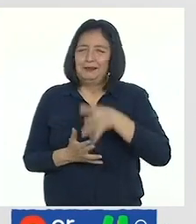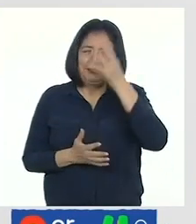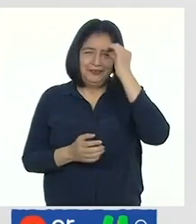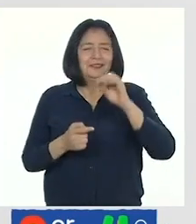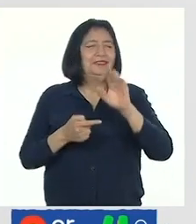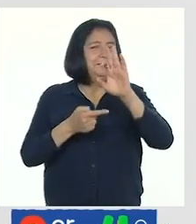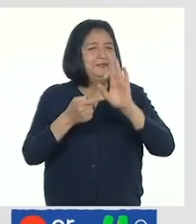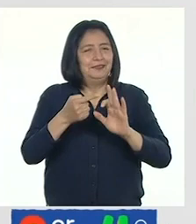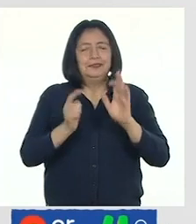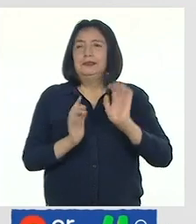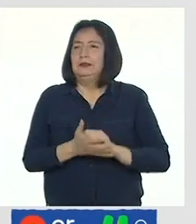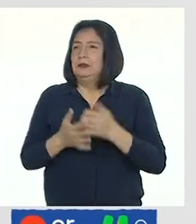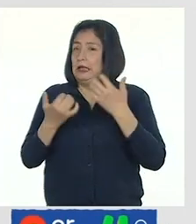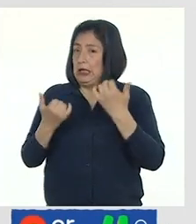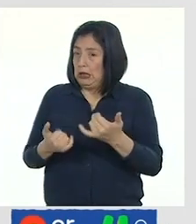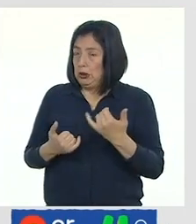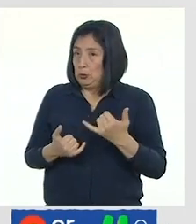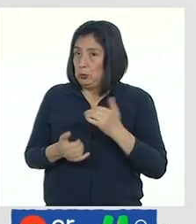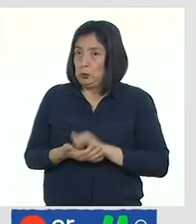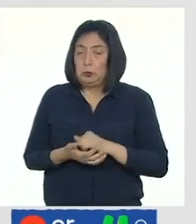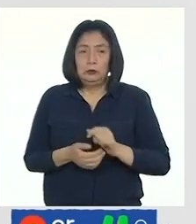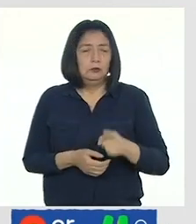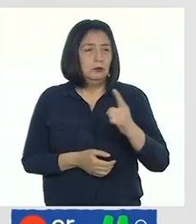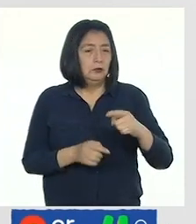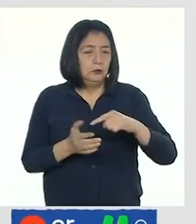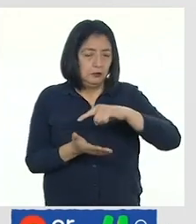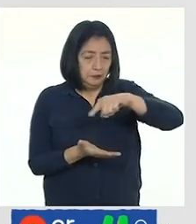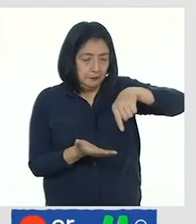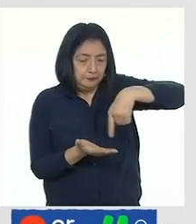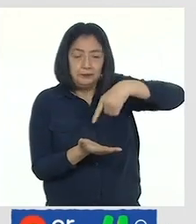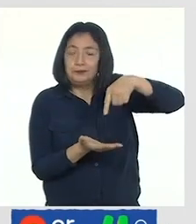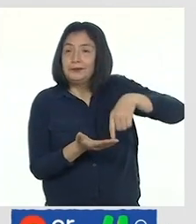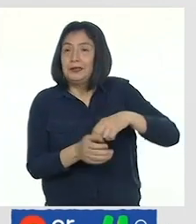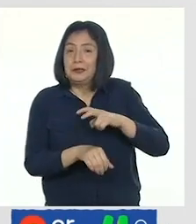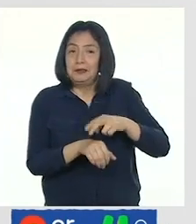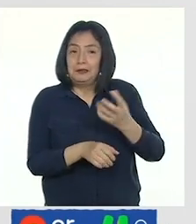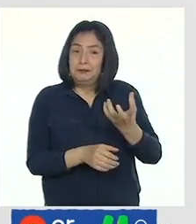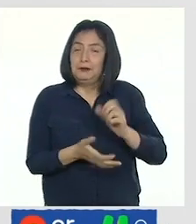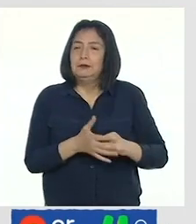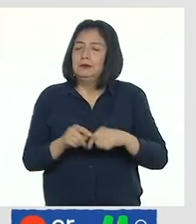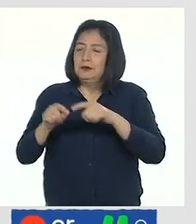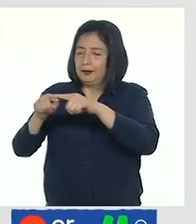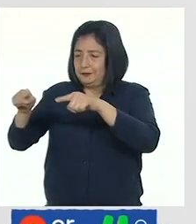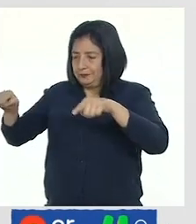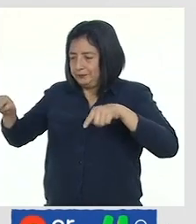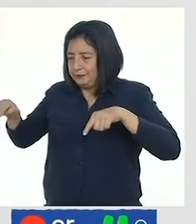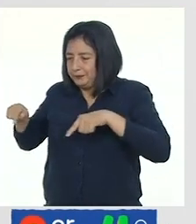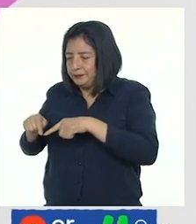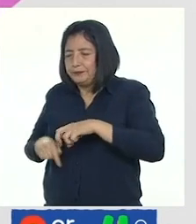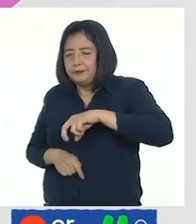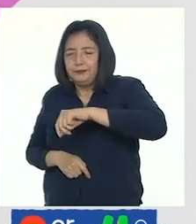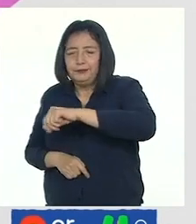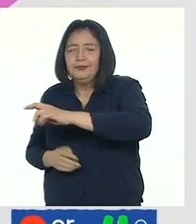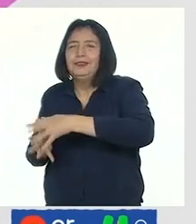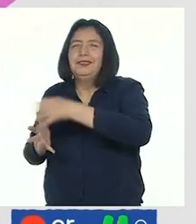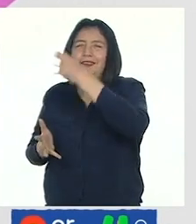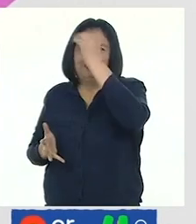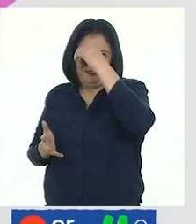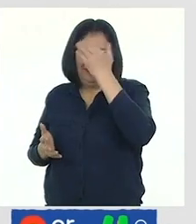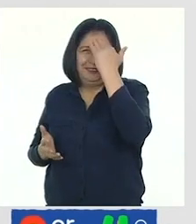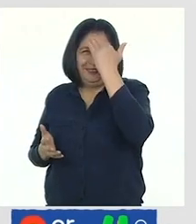las fracciones. Hoy pasamos de un pastel de papa a un campo de cultivo a aprender a